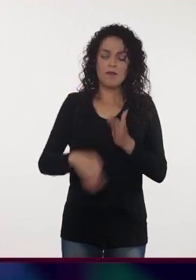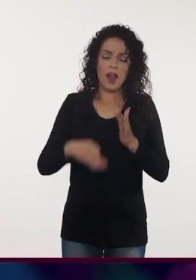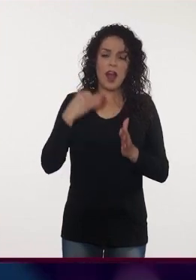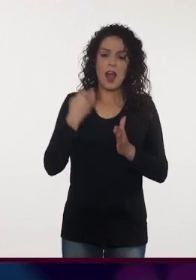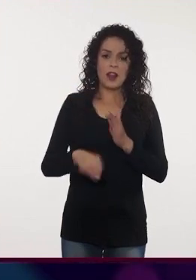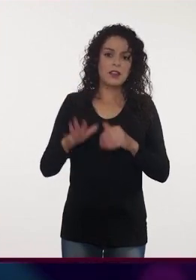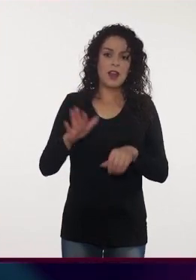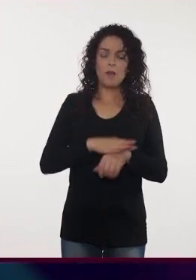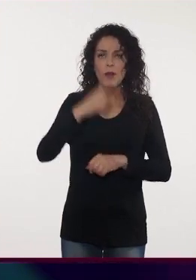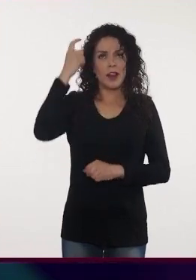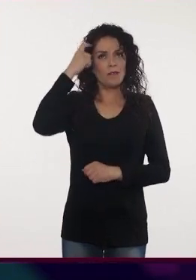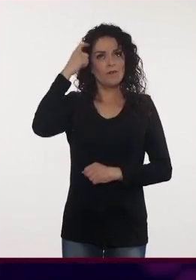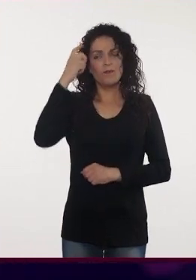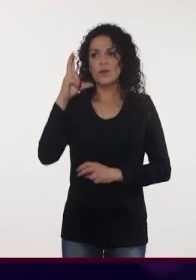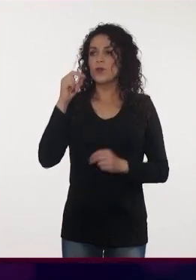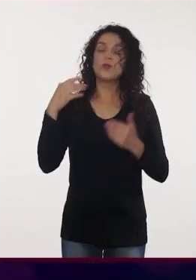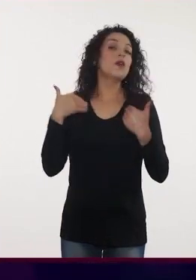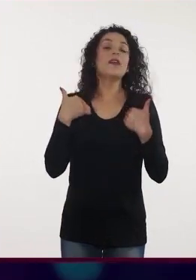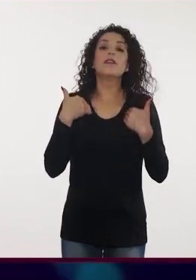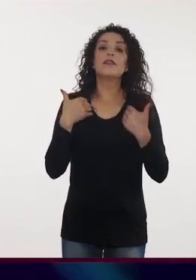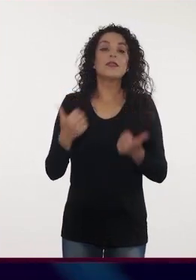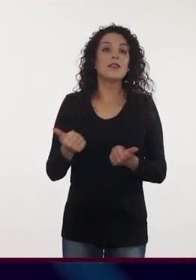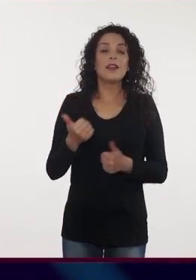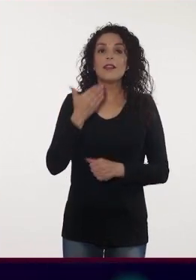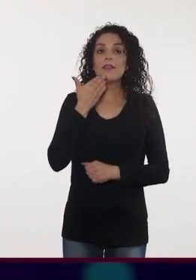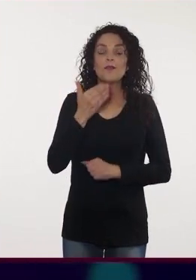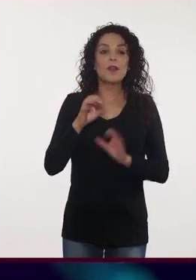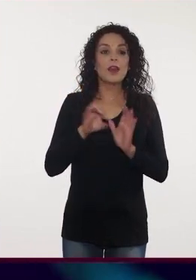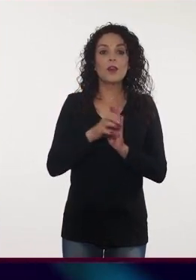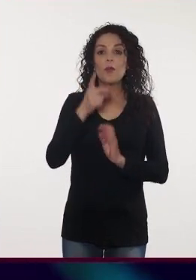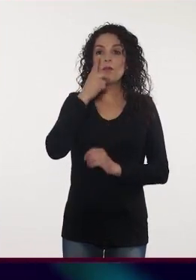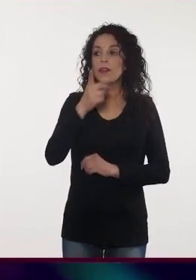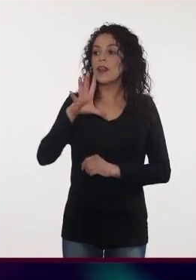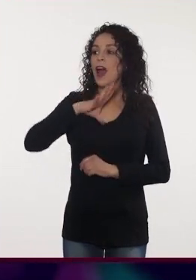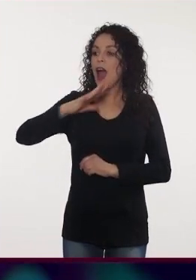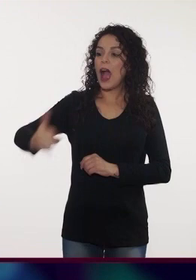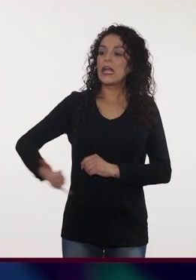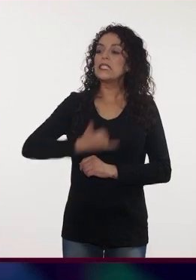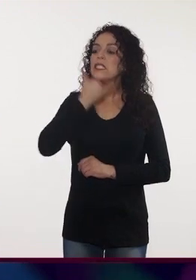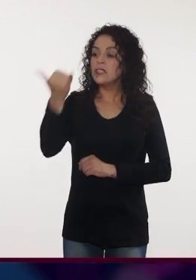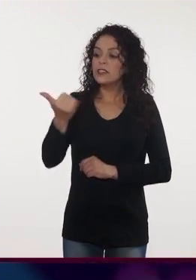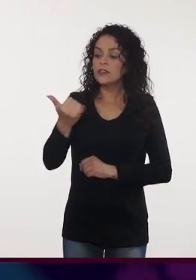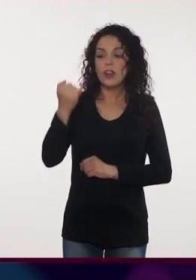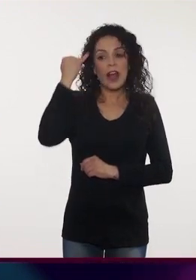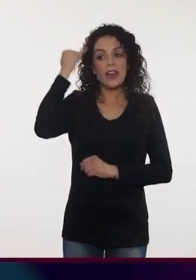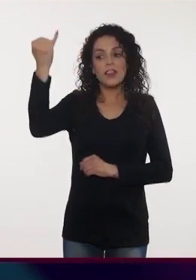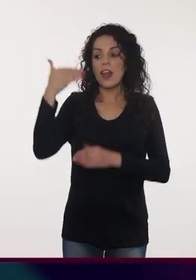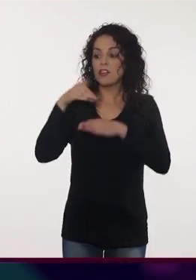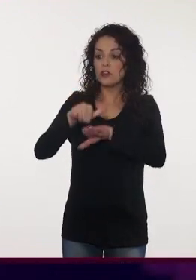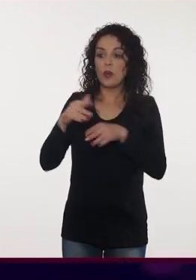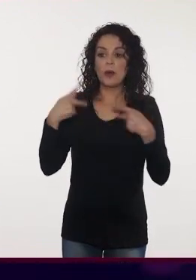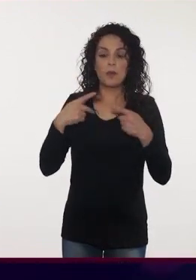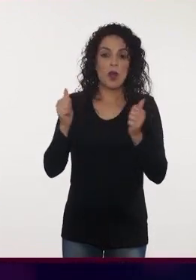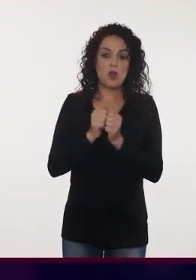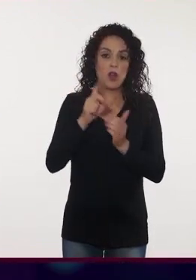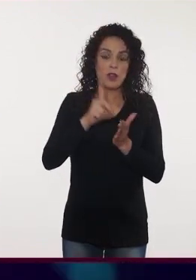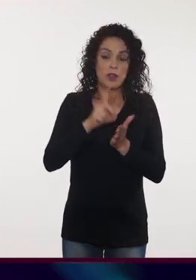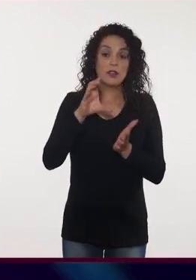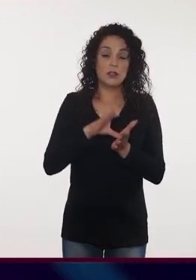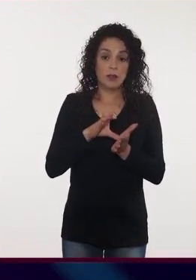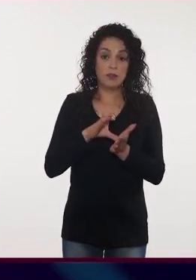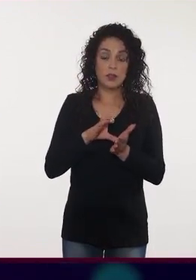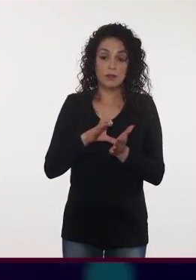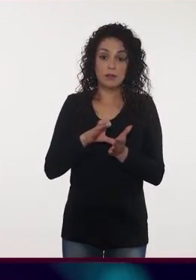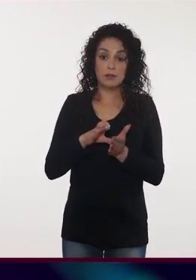percepción muy, muy equivocada de las personas con discapacidad, ¿no? Incluso la sociedad